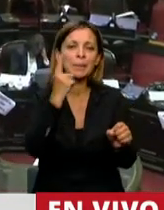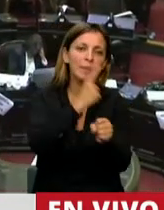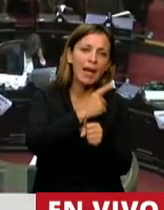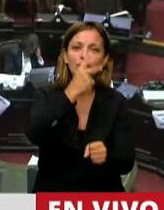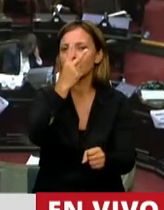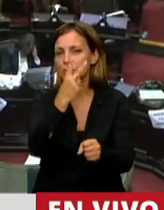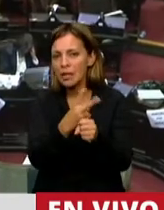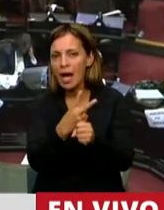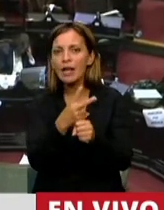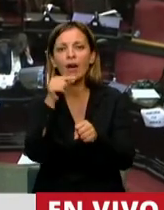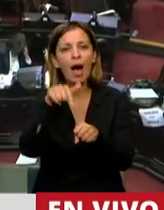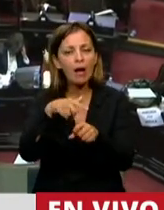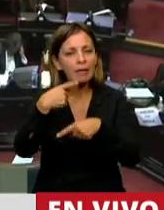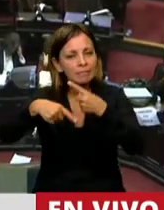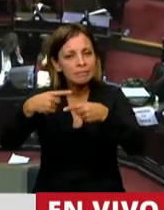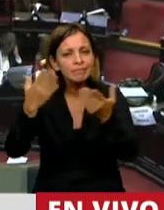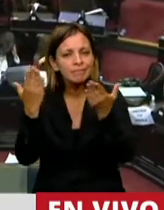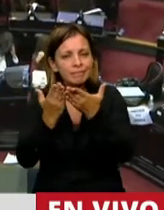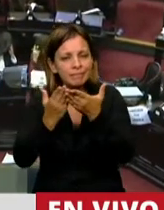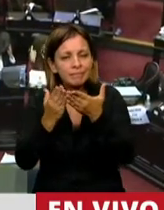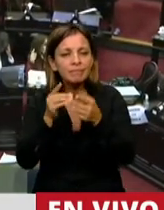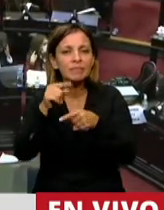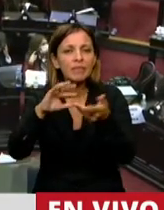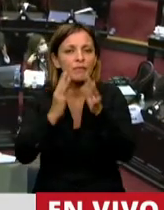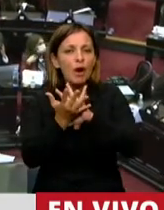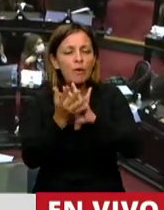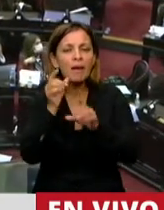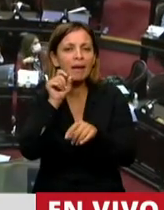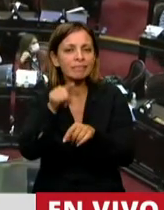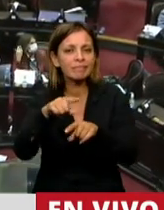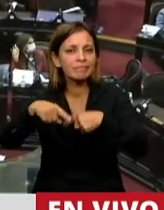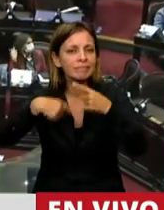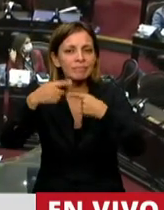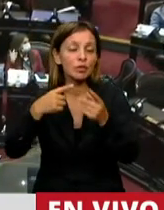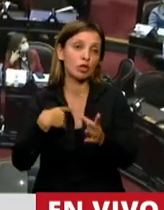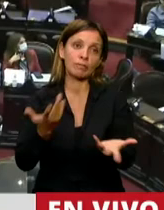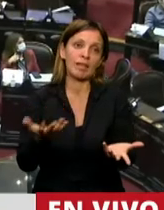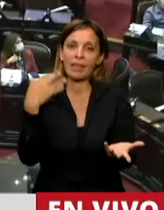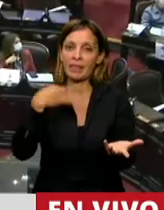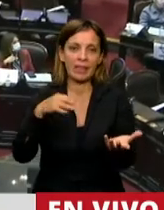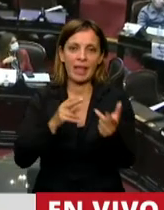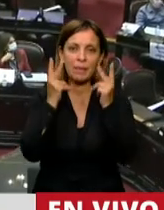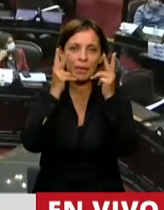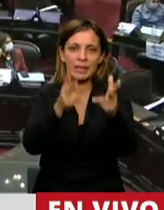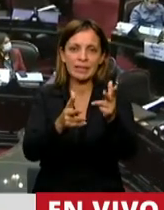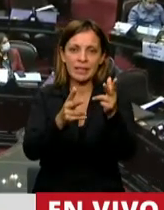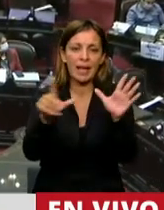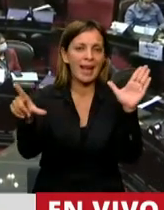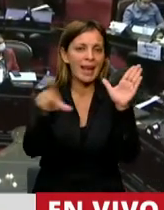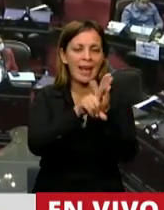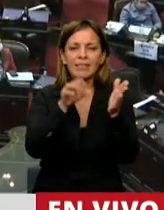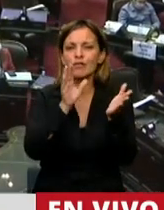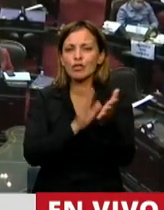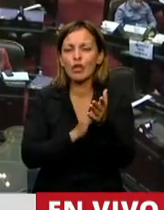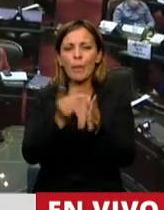primario, secundario, sino también este ecosistema, y no puedo dejar de mencionar la excelente ley de economía